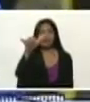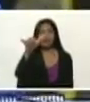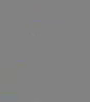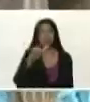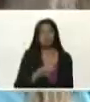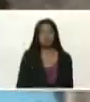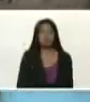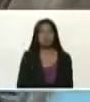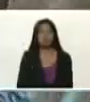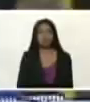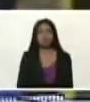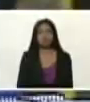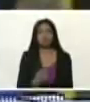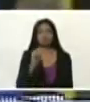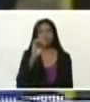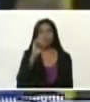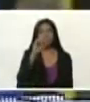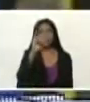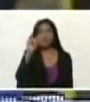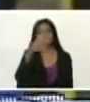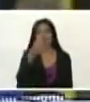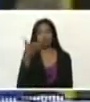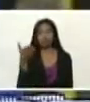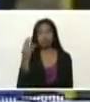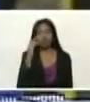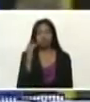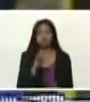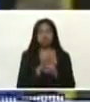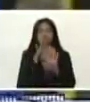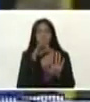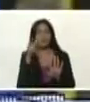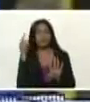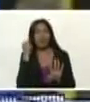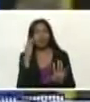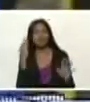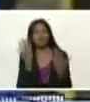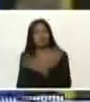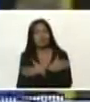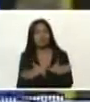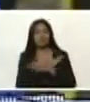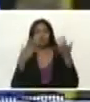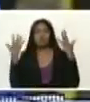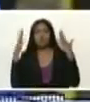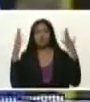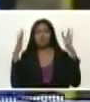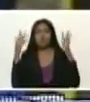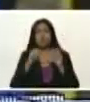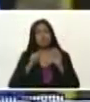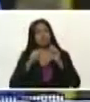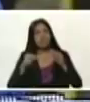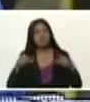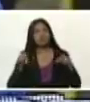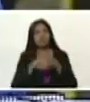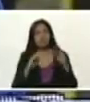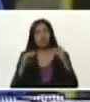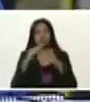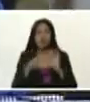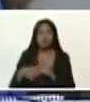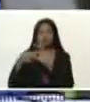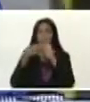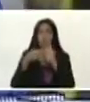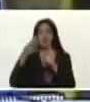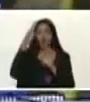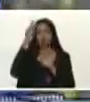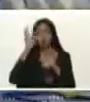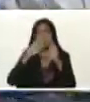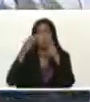Y a Miriam Velázquez. Mayoría mujeres, los felicito, los aplaudo. Sigan adelante, articulado a los